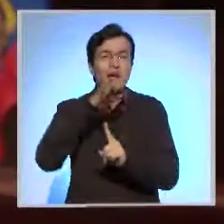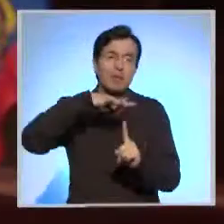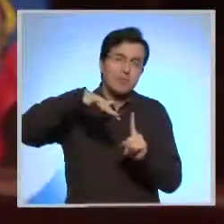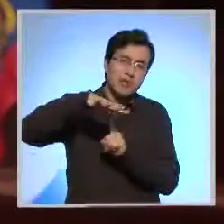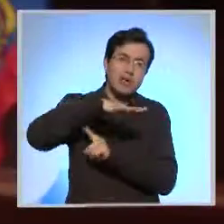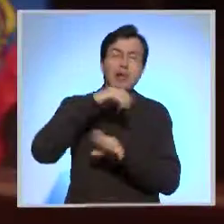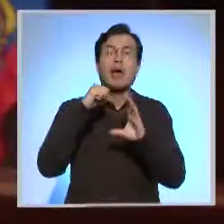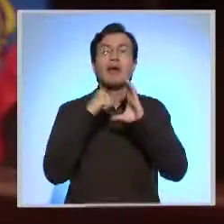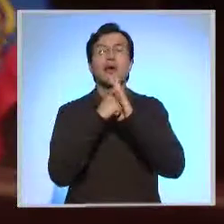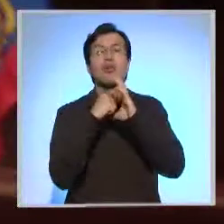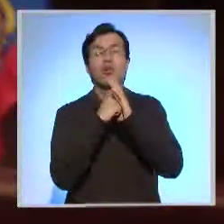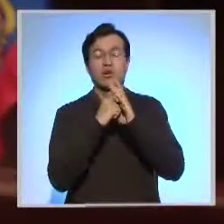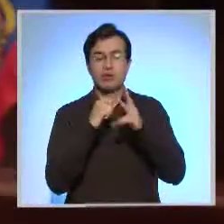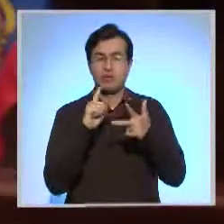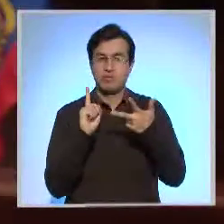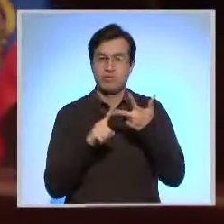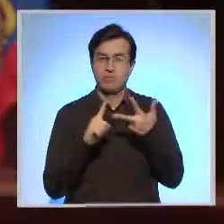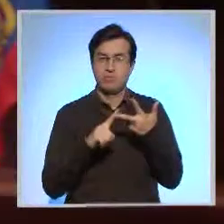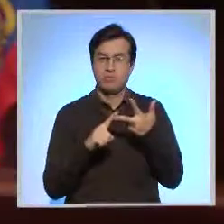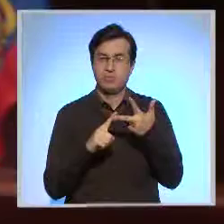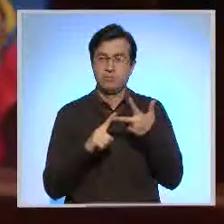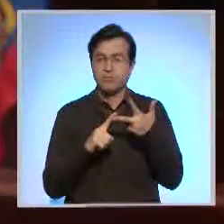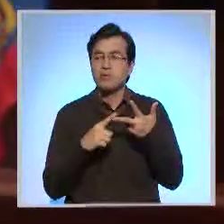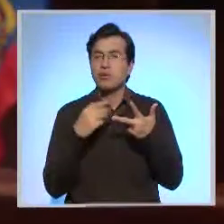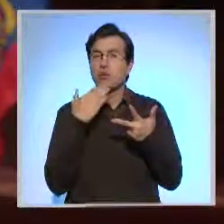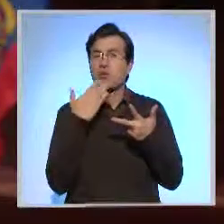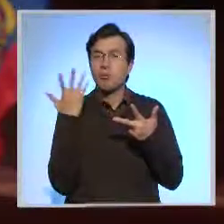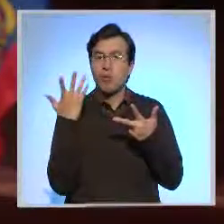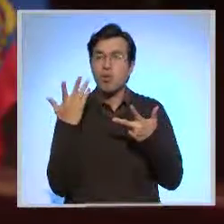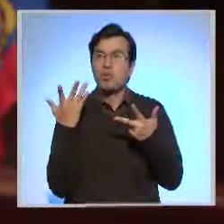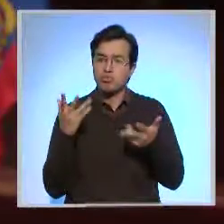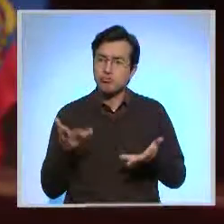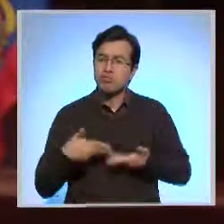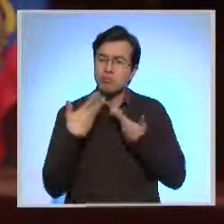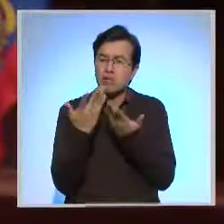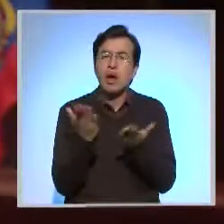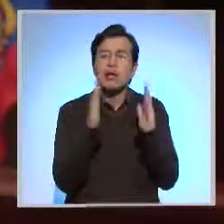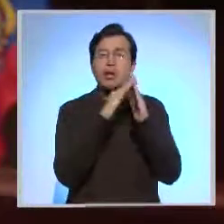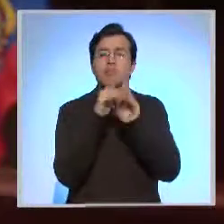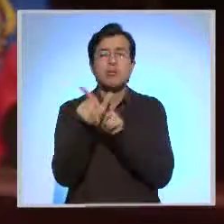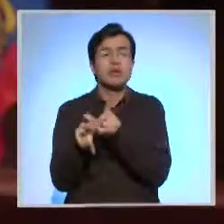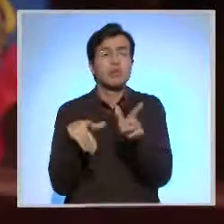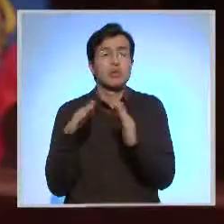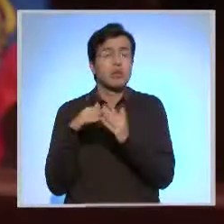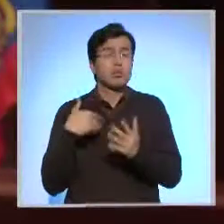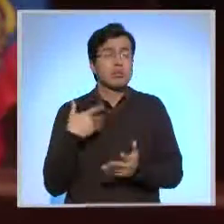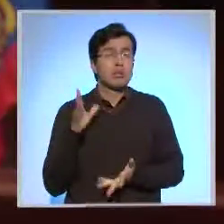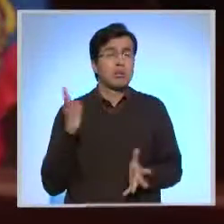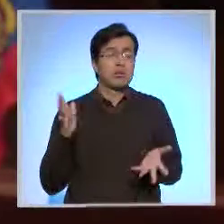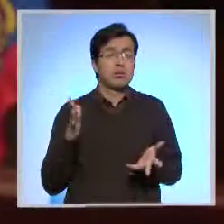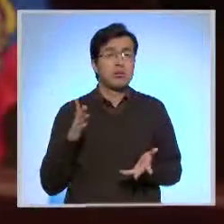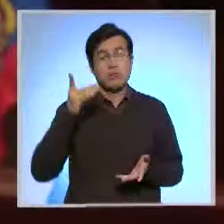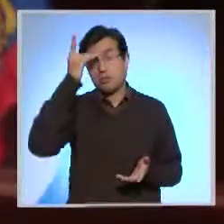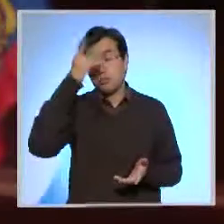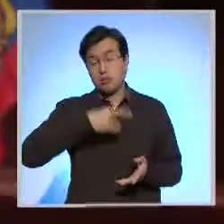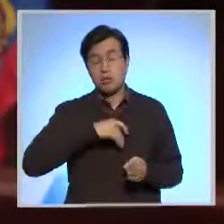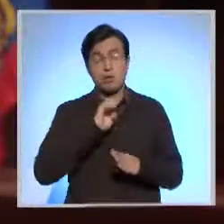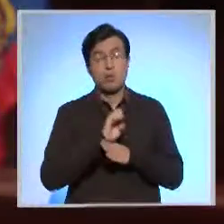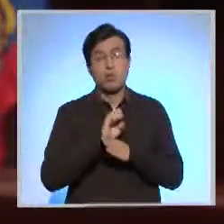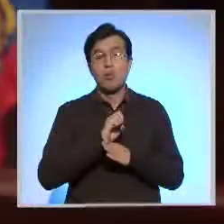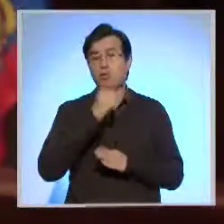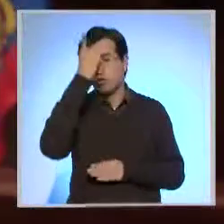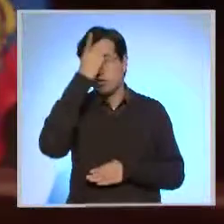ecológico y el tercero es la generación de vivienda para quien no tiene techo nuestra posición como ecuador fueron dos